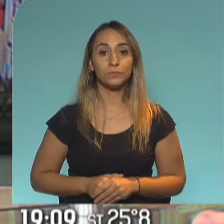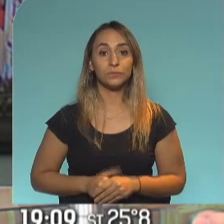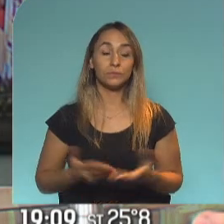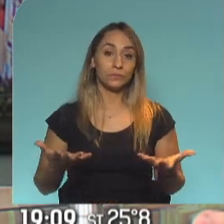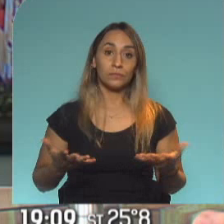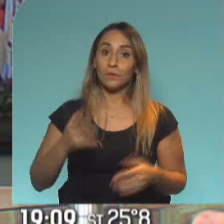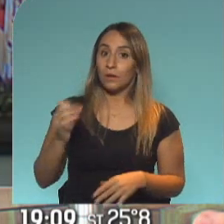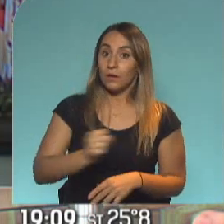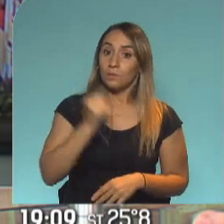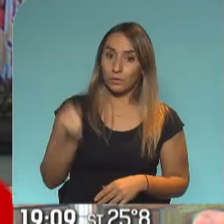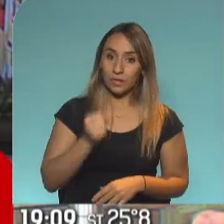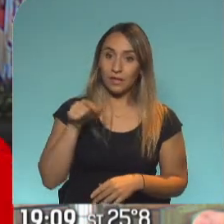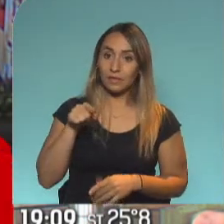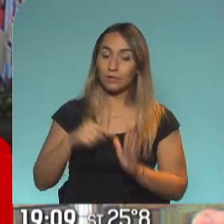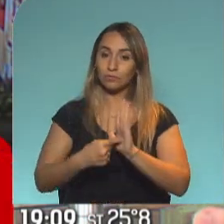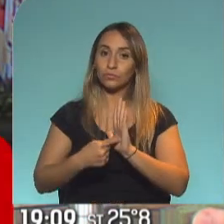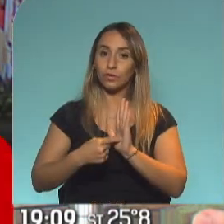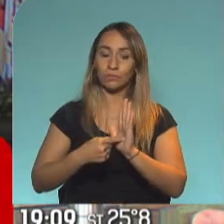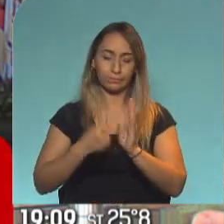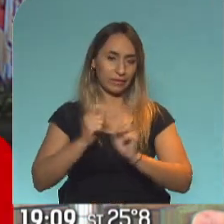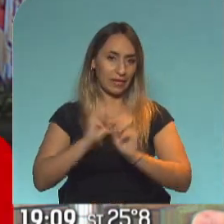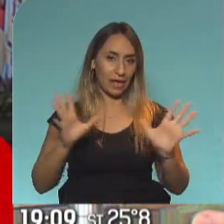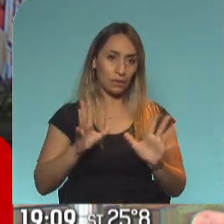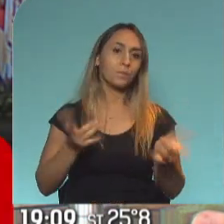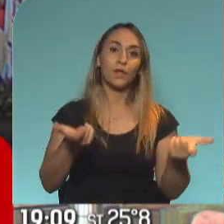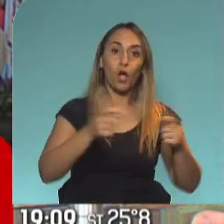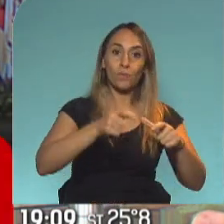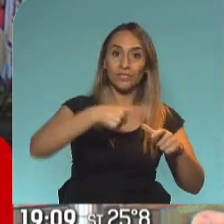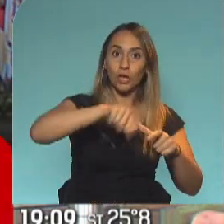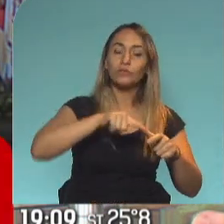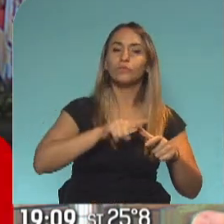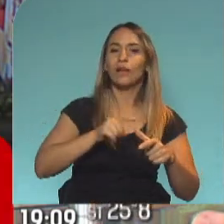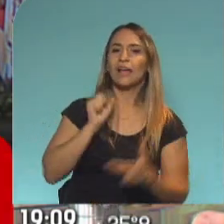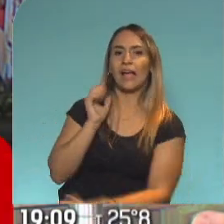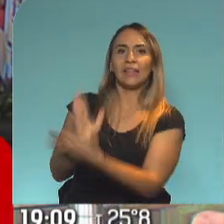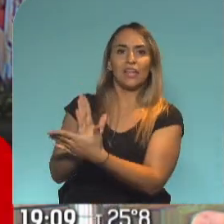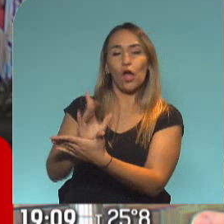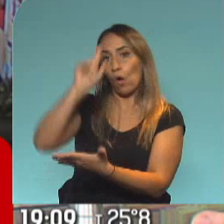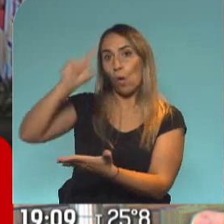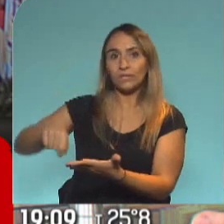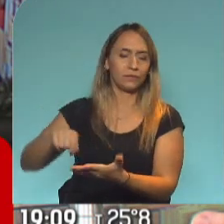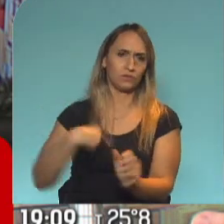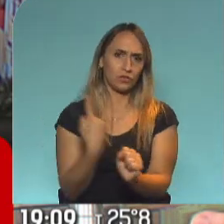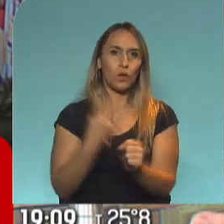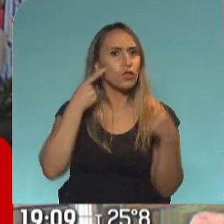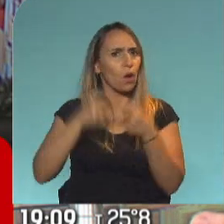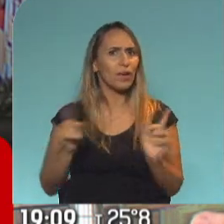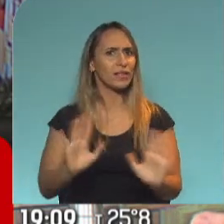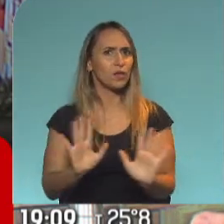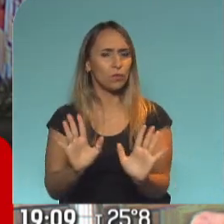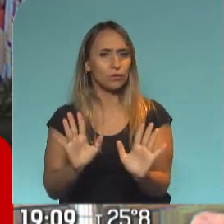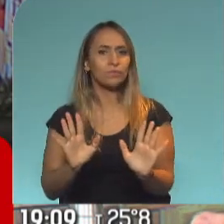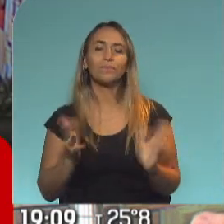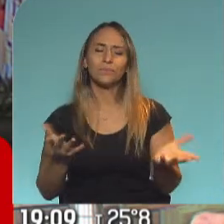Bueno, es importante que quede claro ese aspecto, ¿no? La bicameral no puede sancionar, dice, no es constitucional y no ese es el fin que se persigue. Ahora,